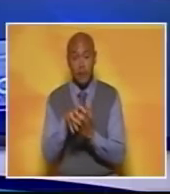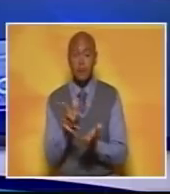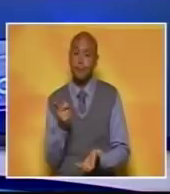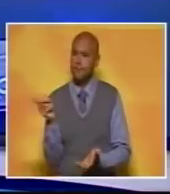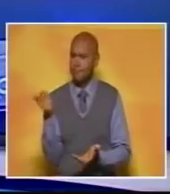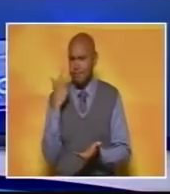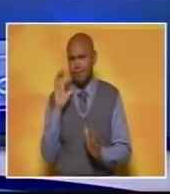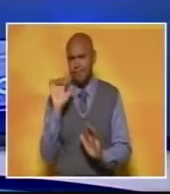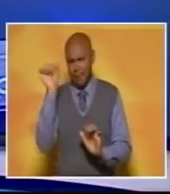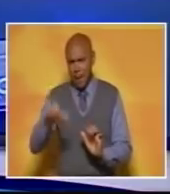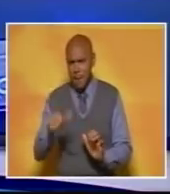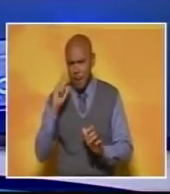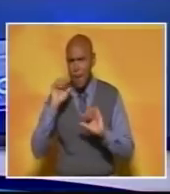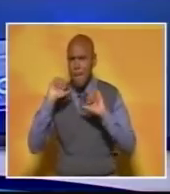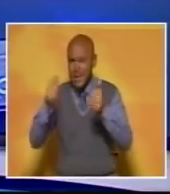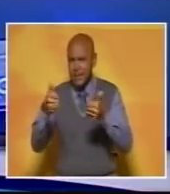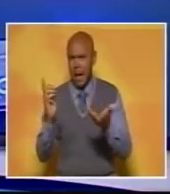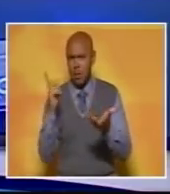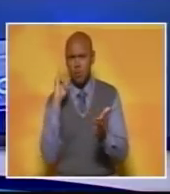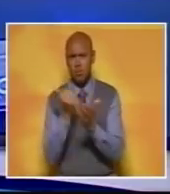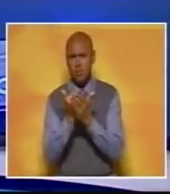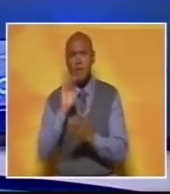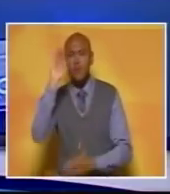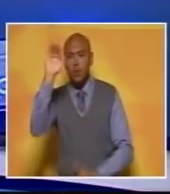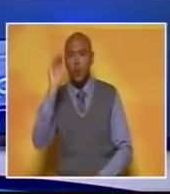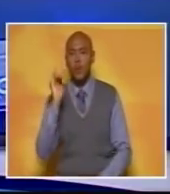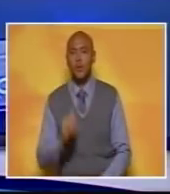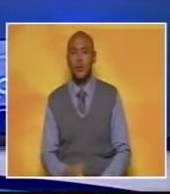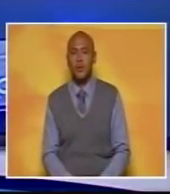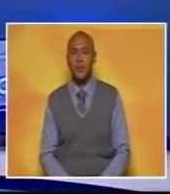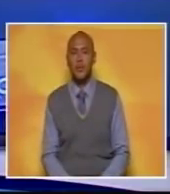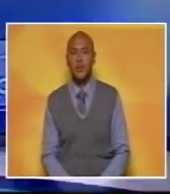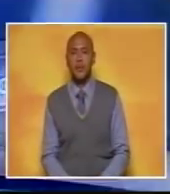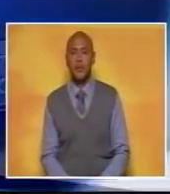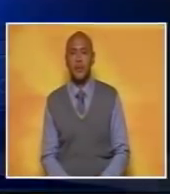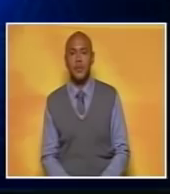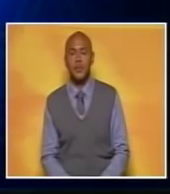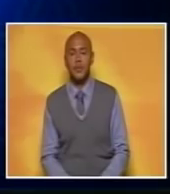apenas comienza. Vamos a ver cómo termina. Así es.